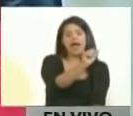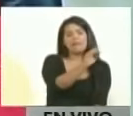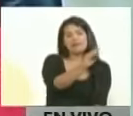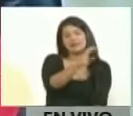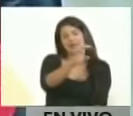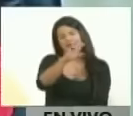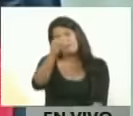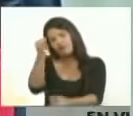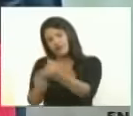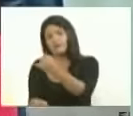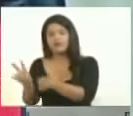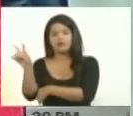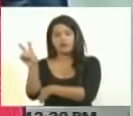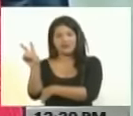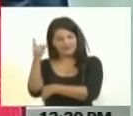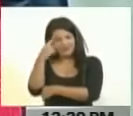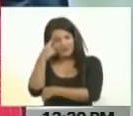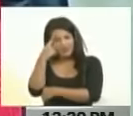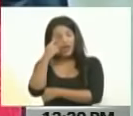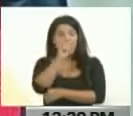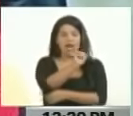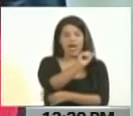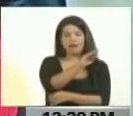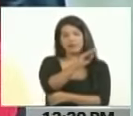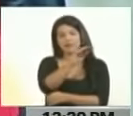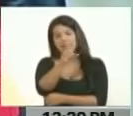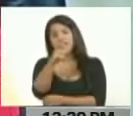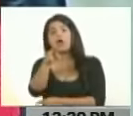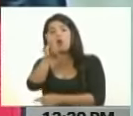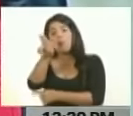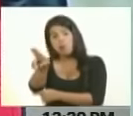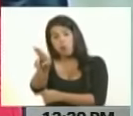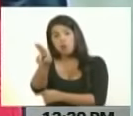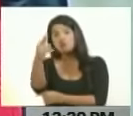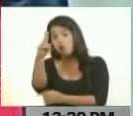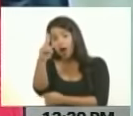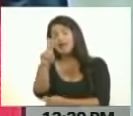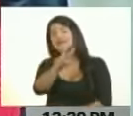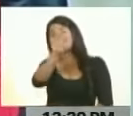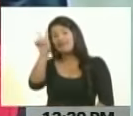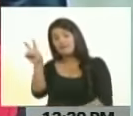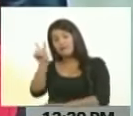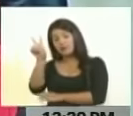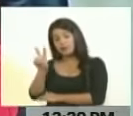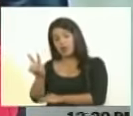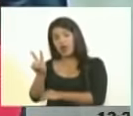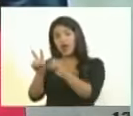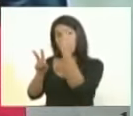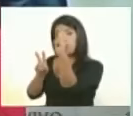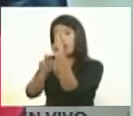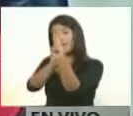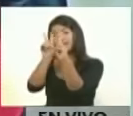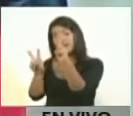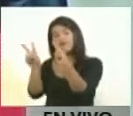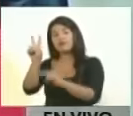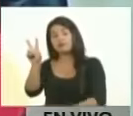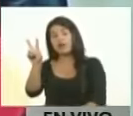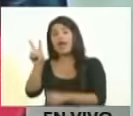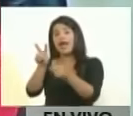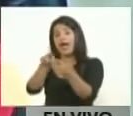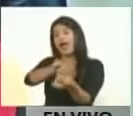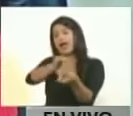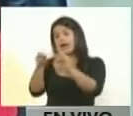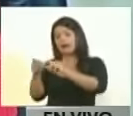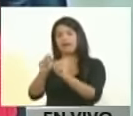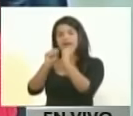como resaltando el abecedario, luego de la U viene la B de Venezuela. Entonces correspondió